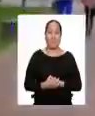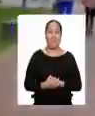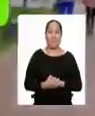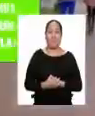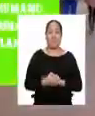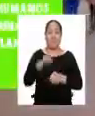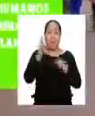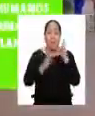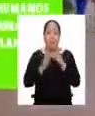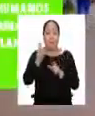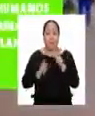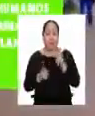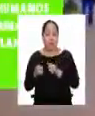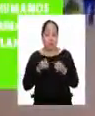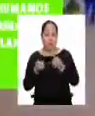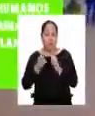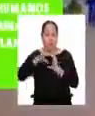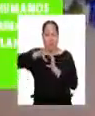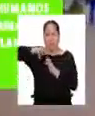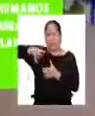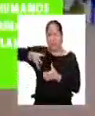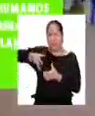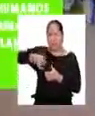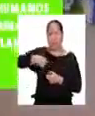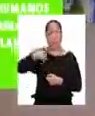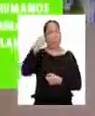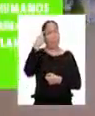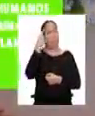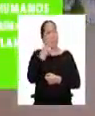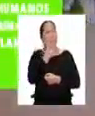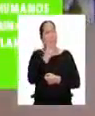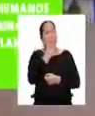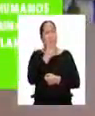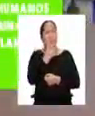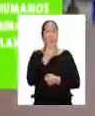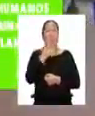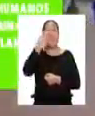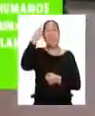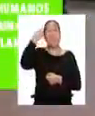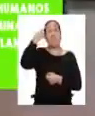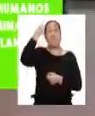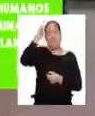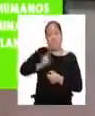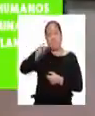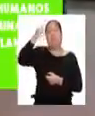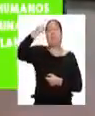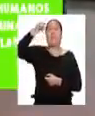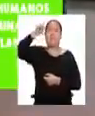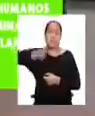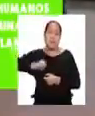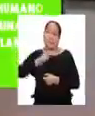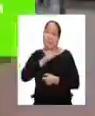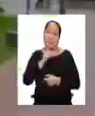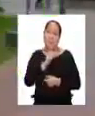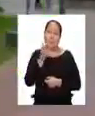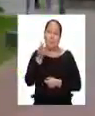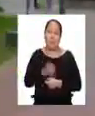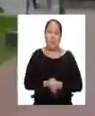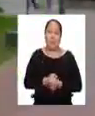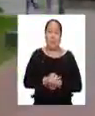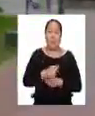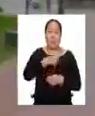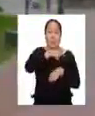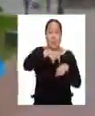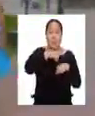¿Los humanos dominamos los planetas? Yo creo que en parte creemos, pero no es verdad. A veces la naturaleza o el